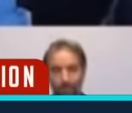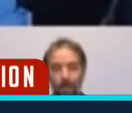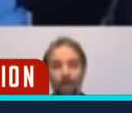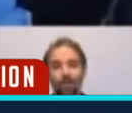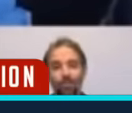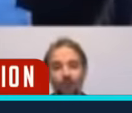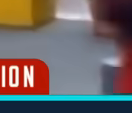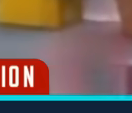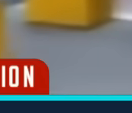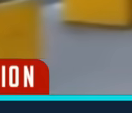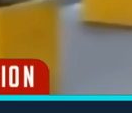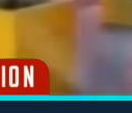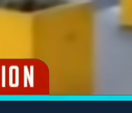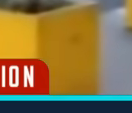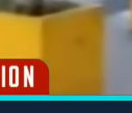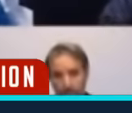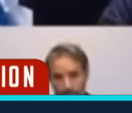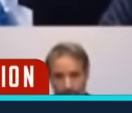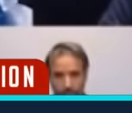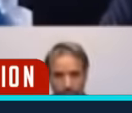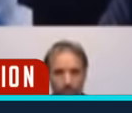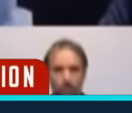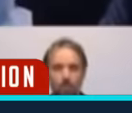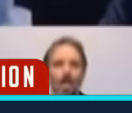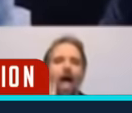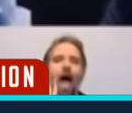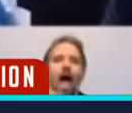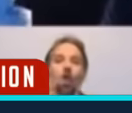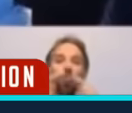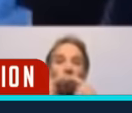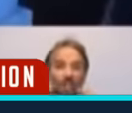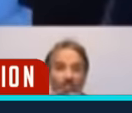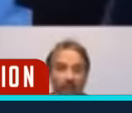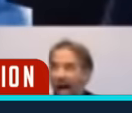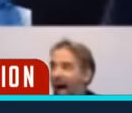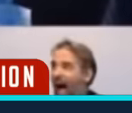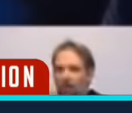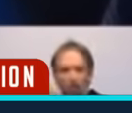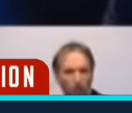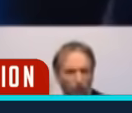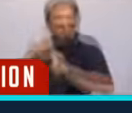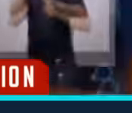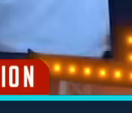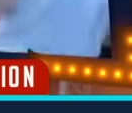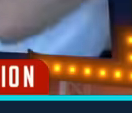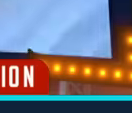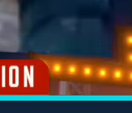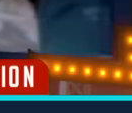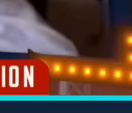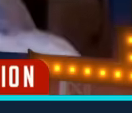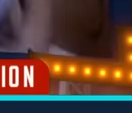Habrá esta inflación, pero no es algo muy distinto a lo que ha pasado en los últimos 12 años.